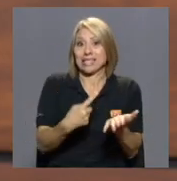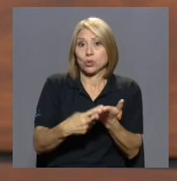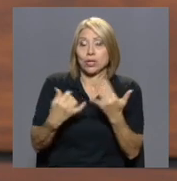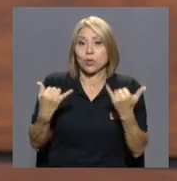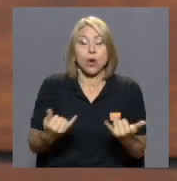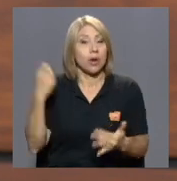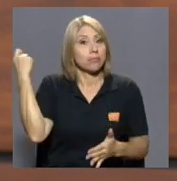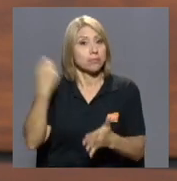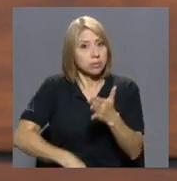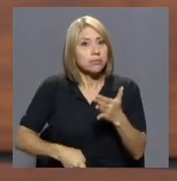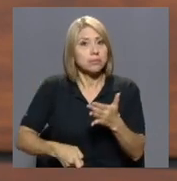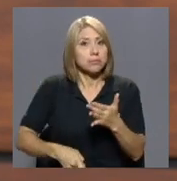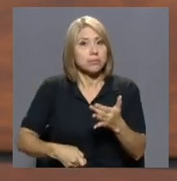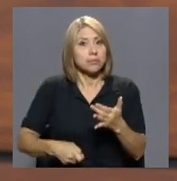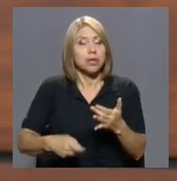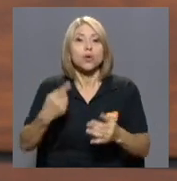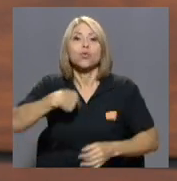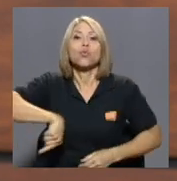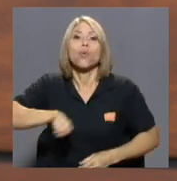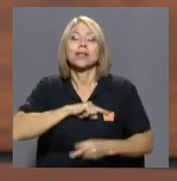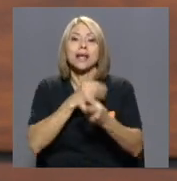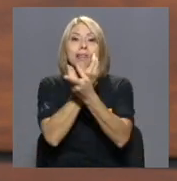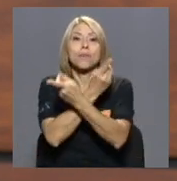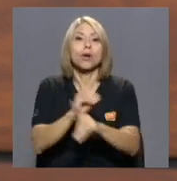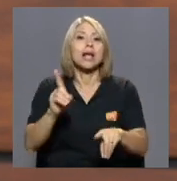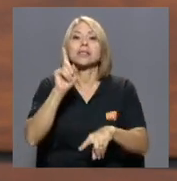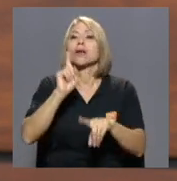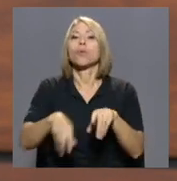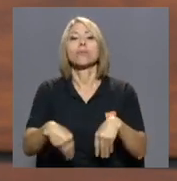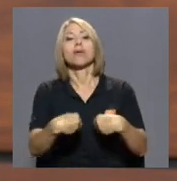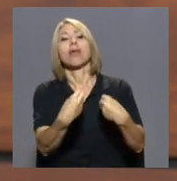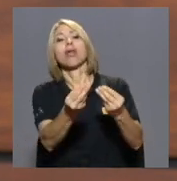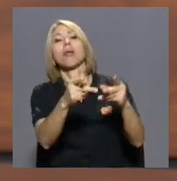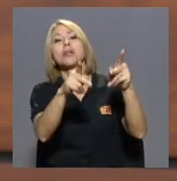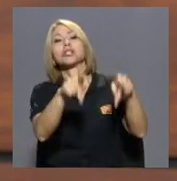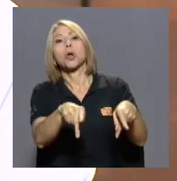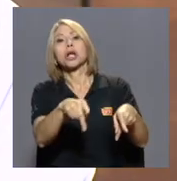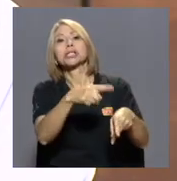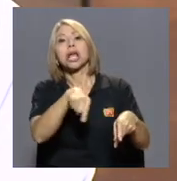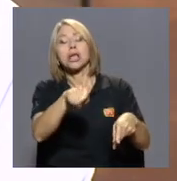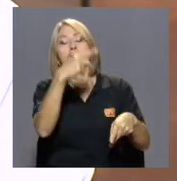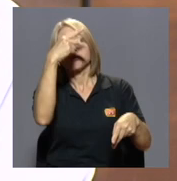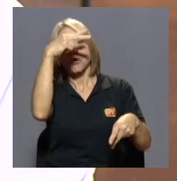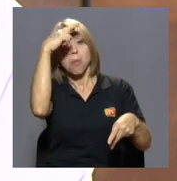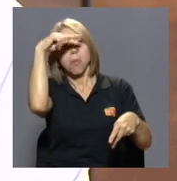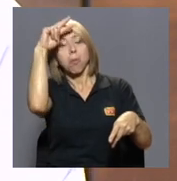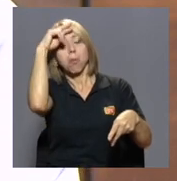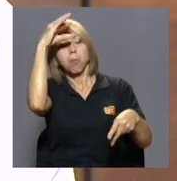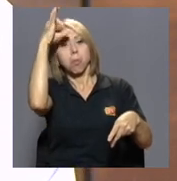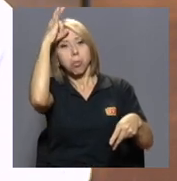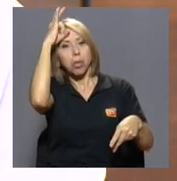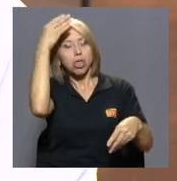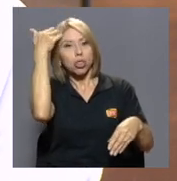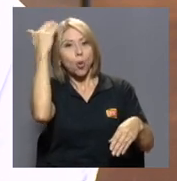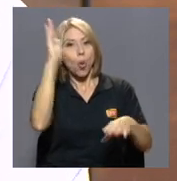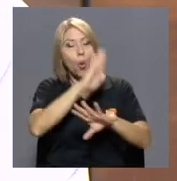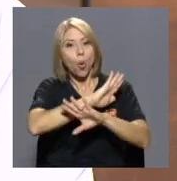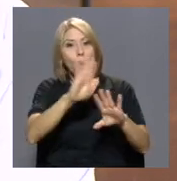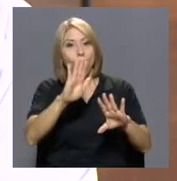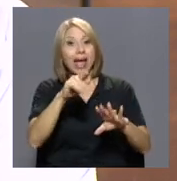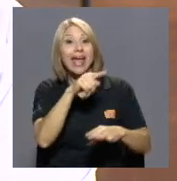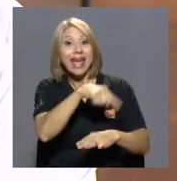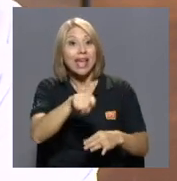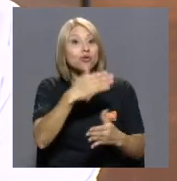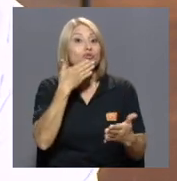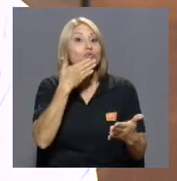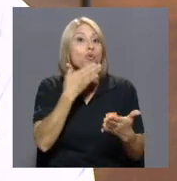podemos dejarle tampoco nuestra democracia a personas que tienen un desconocimiento total y que en realidad son muy buenas en una asociación de